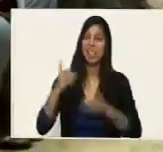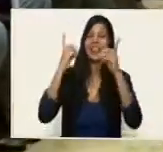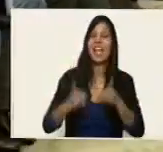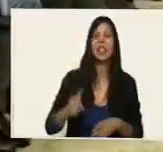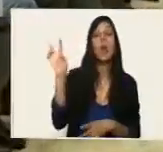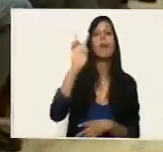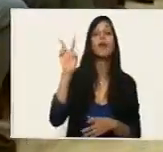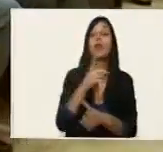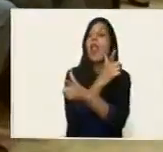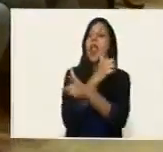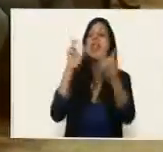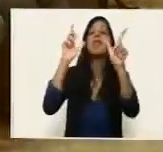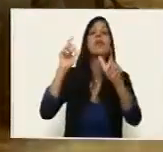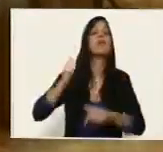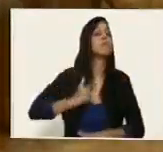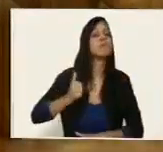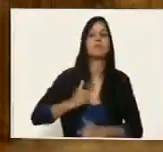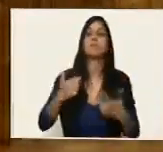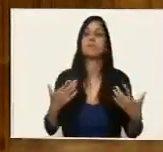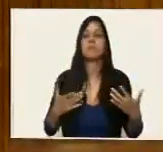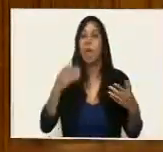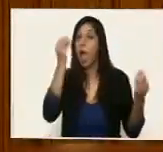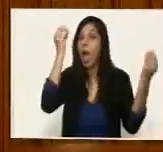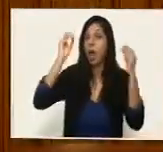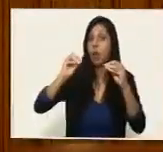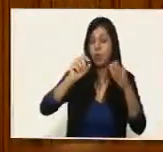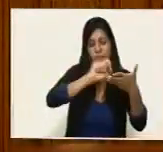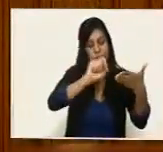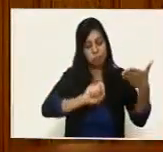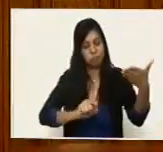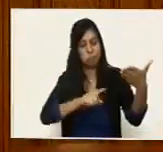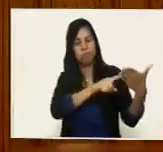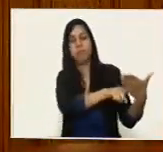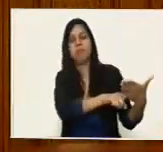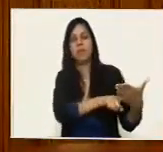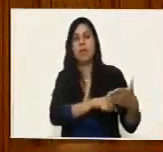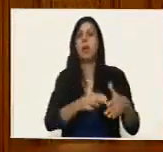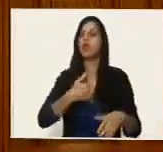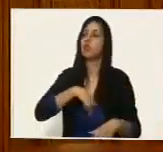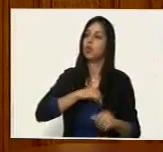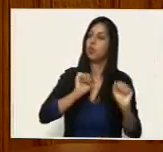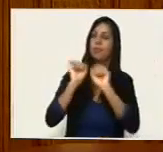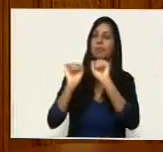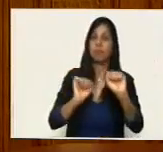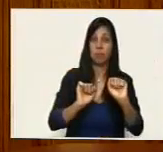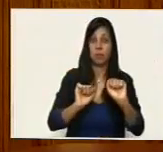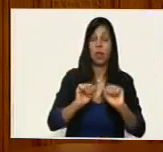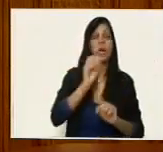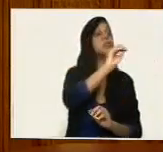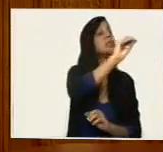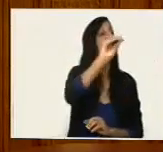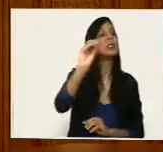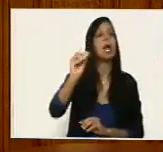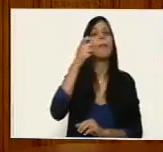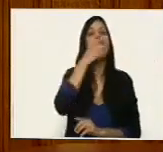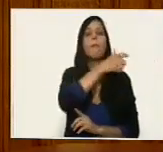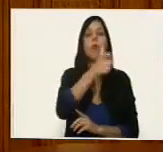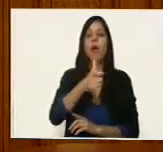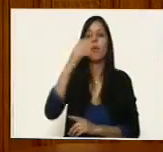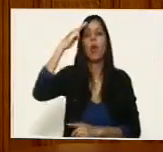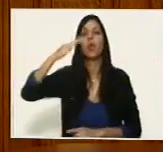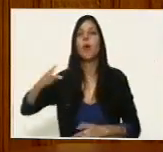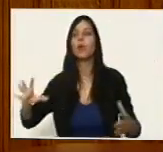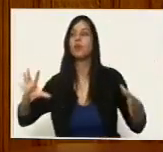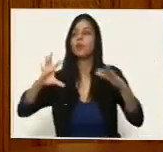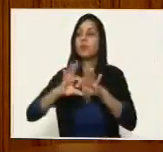solamente debemos aprobar el acuerdo, sino que debemos rechazar y llamar a nuestro pueblo a esa unidad cívico-militar, porque es a